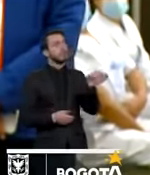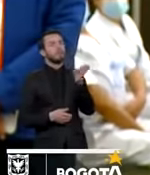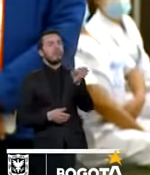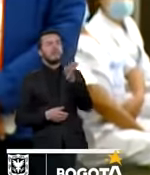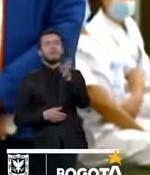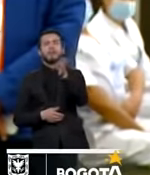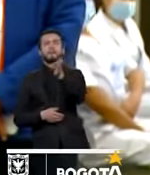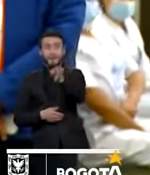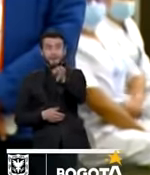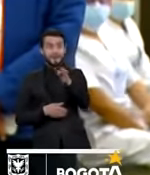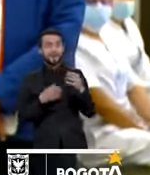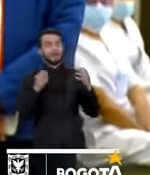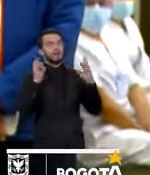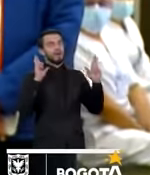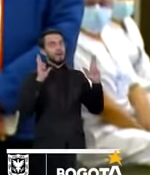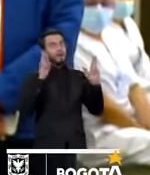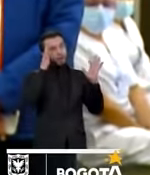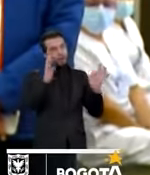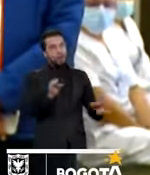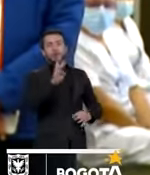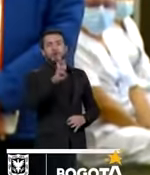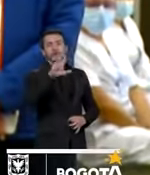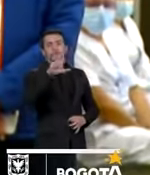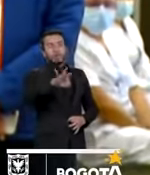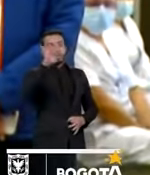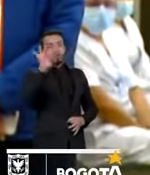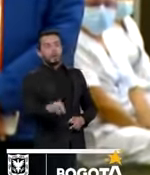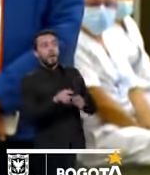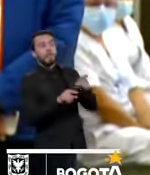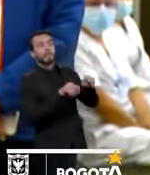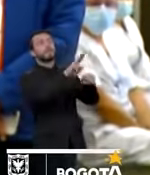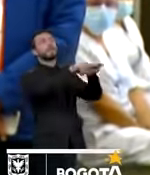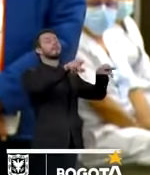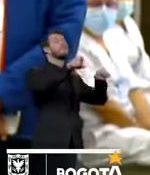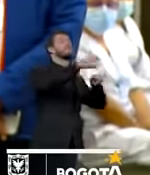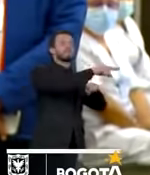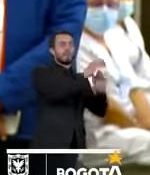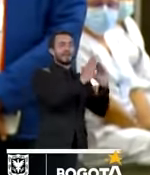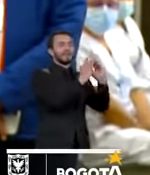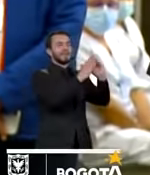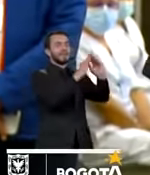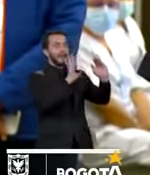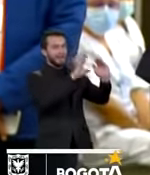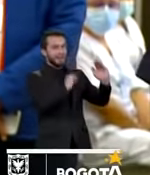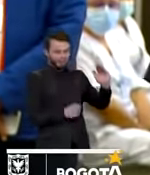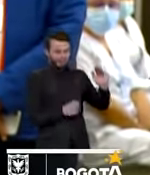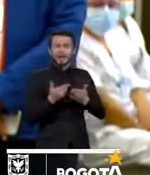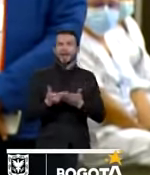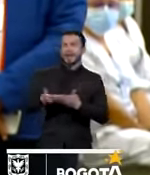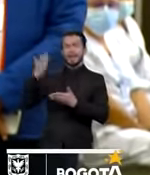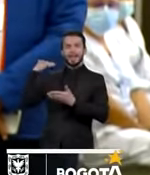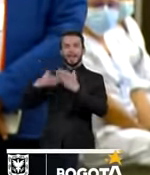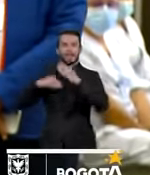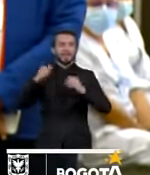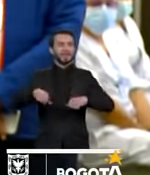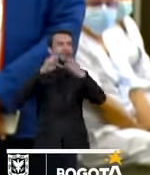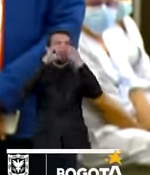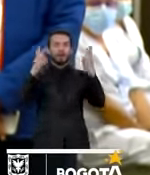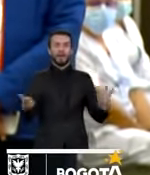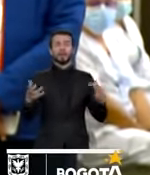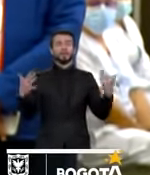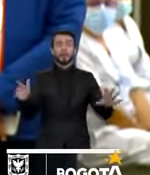comprometimos, lo dijimos y lo cumplimos. El Centro Hospitalario Transitorio de Corferias ya es una realidad,